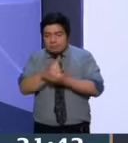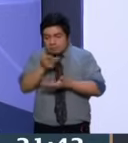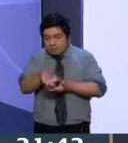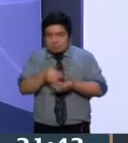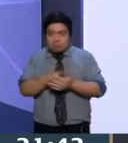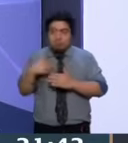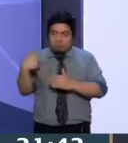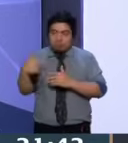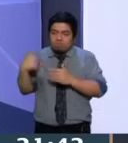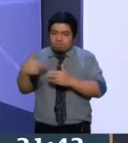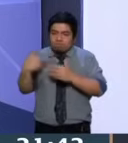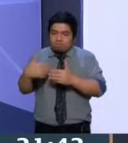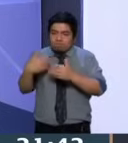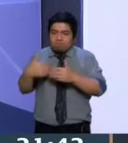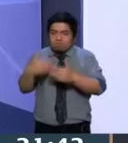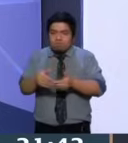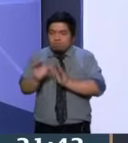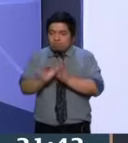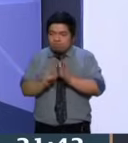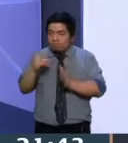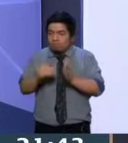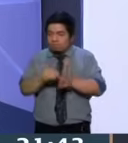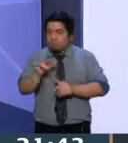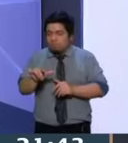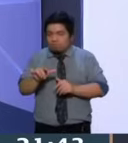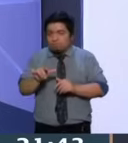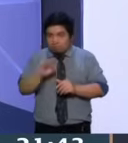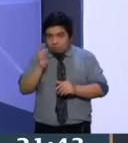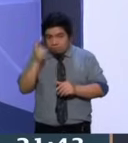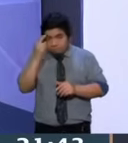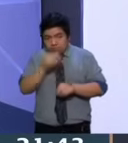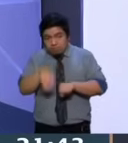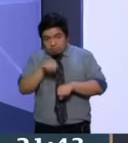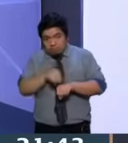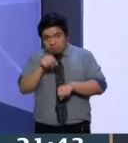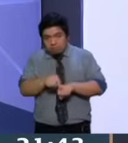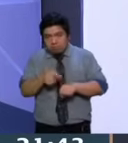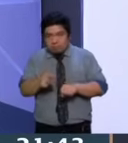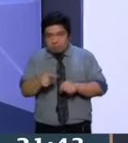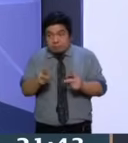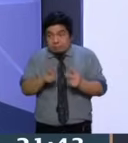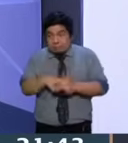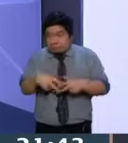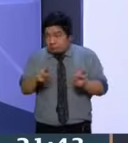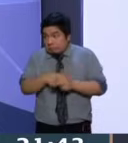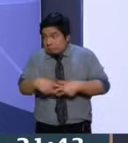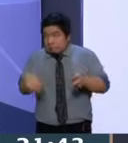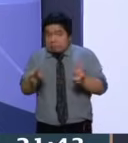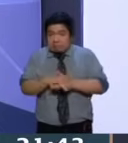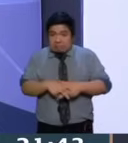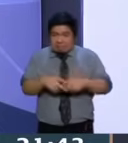venido ocurriendo, si me permiten, desde la Constitución del 2017, que logramos colocarlo ahí. Pero fue una bronca colocarlo ahí porque había